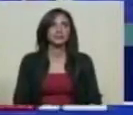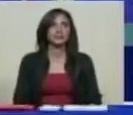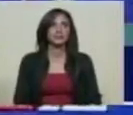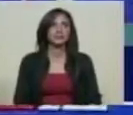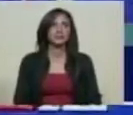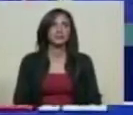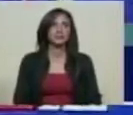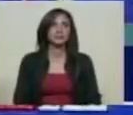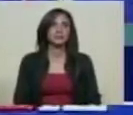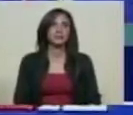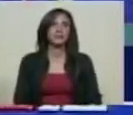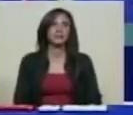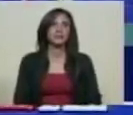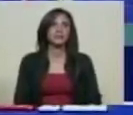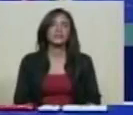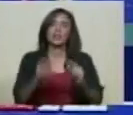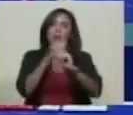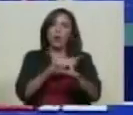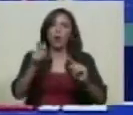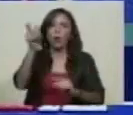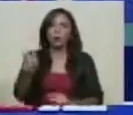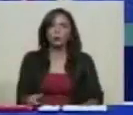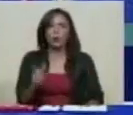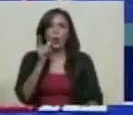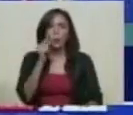Compañero Rander Peña,